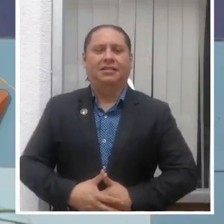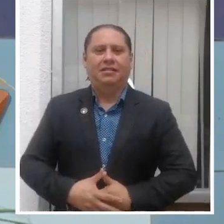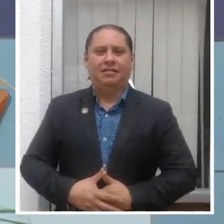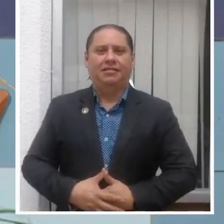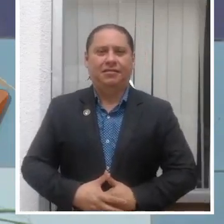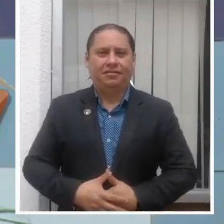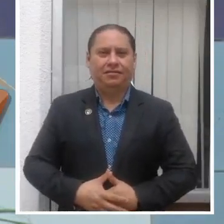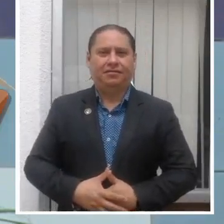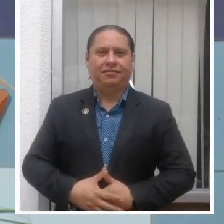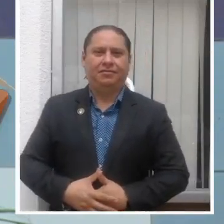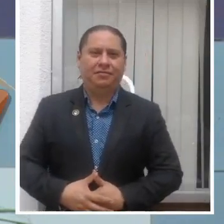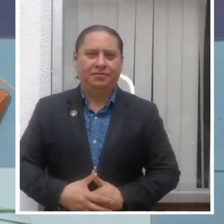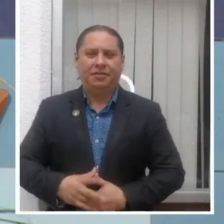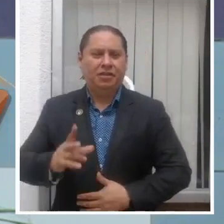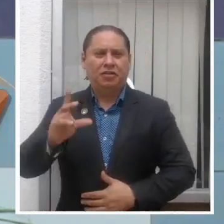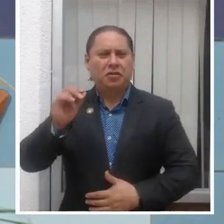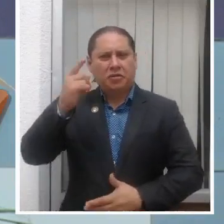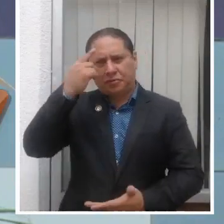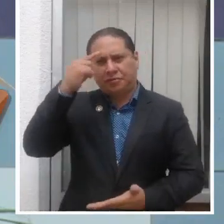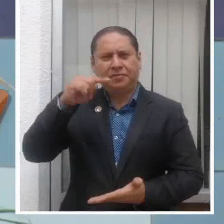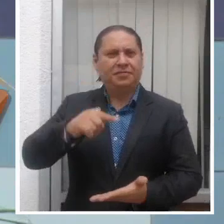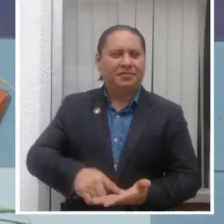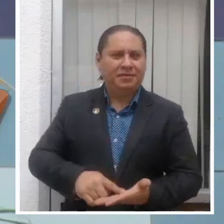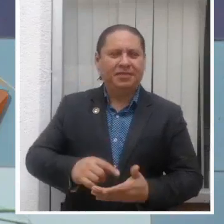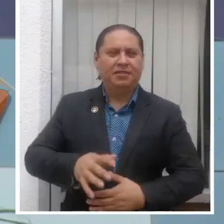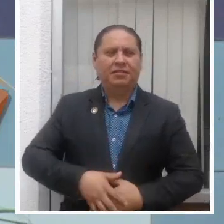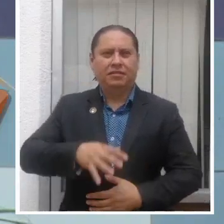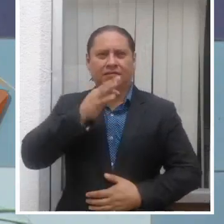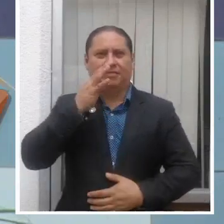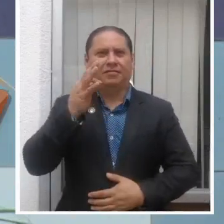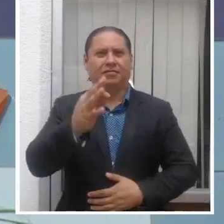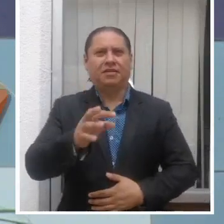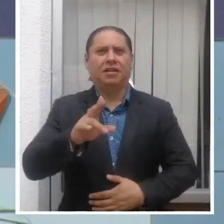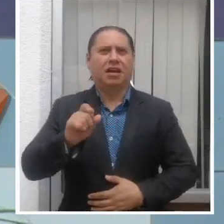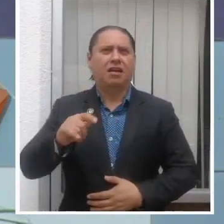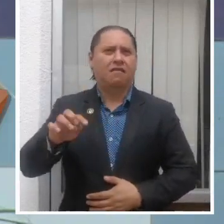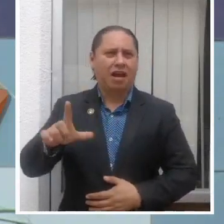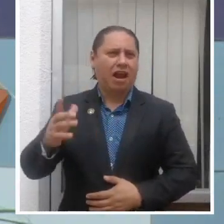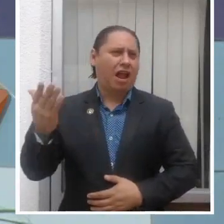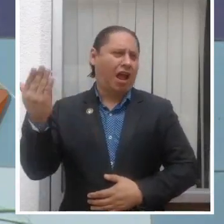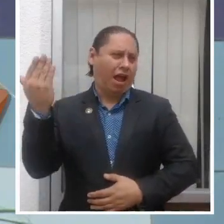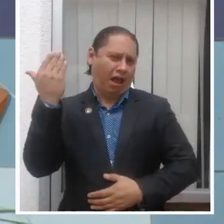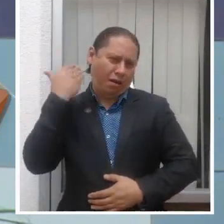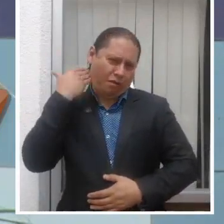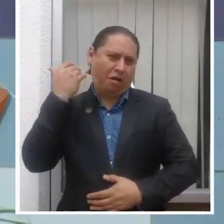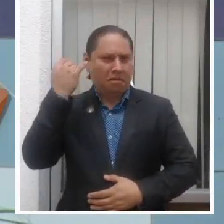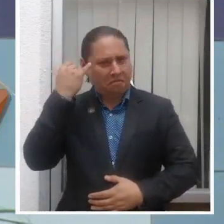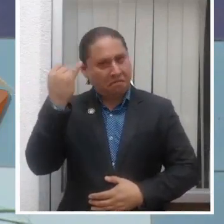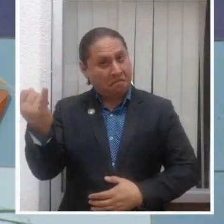Y que tampoco me lo creía, porque ayer cuando lo mencionó el diputado Raúl, dije, pues no vaya a ser una broma.